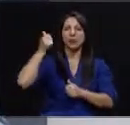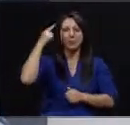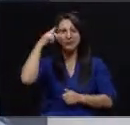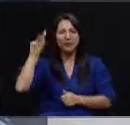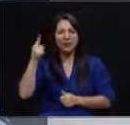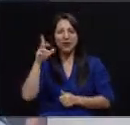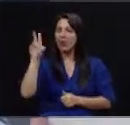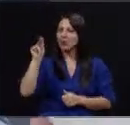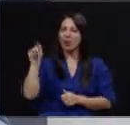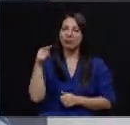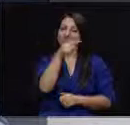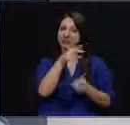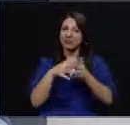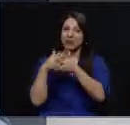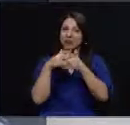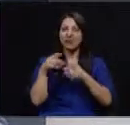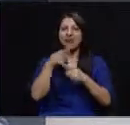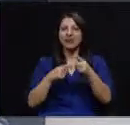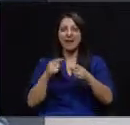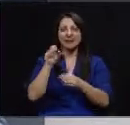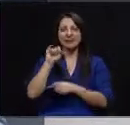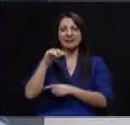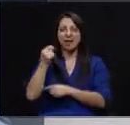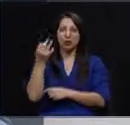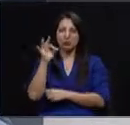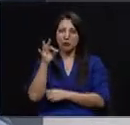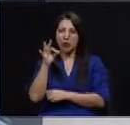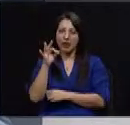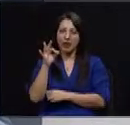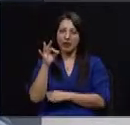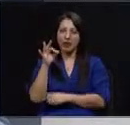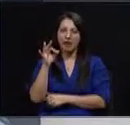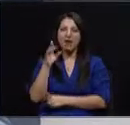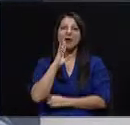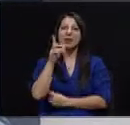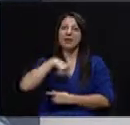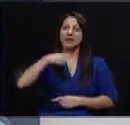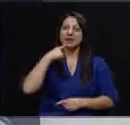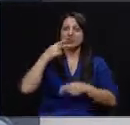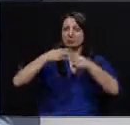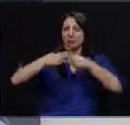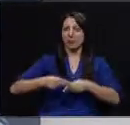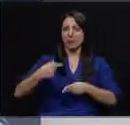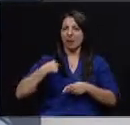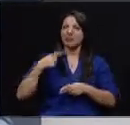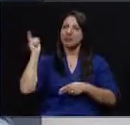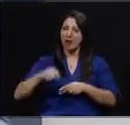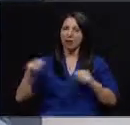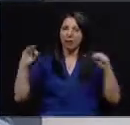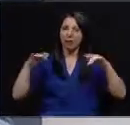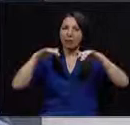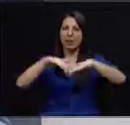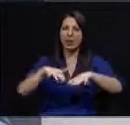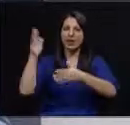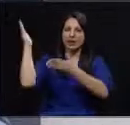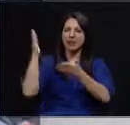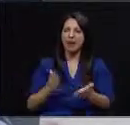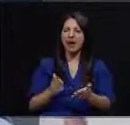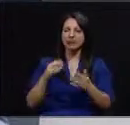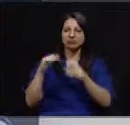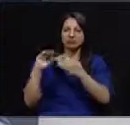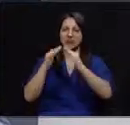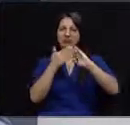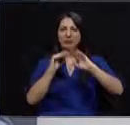pero no. Fue en los Estados Unidos a mediados del siglo XIX, ese ya era anglosajón de que ellos eran los llamados a poblar y llevar